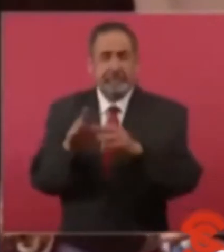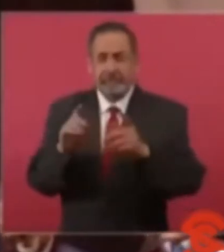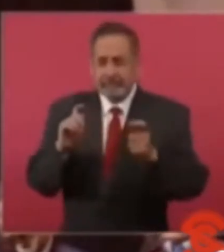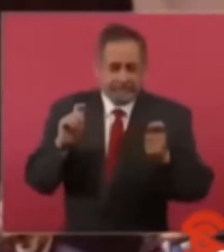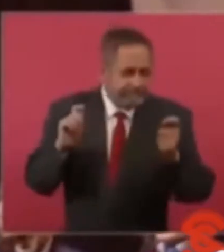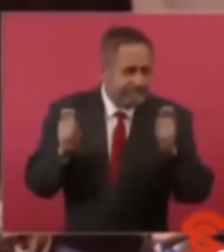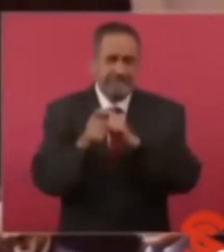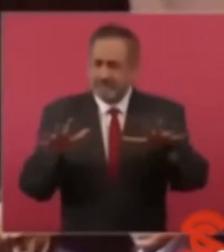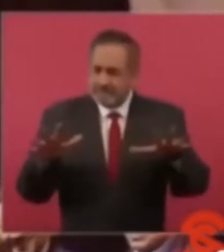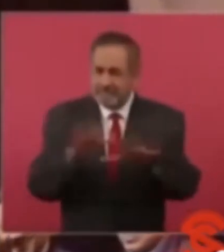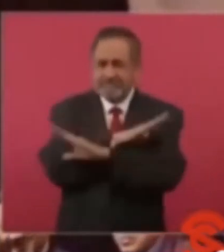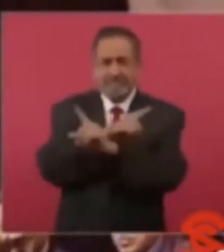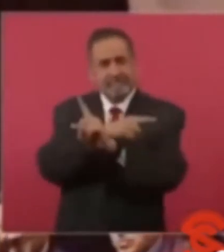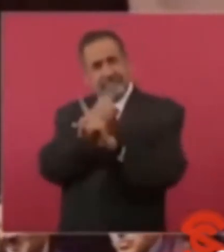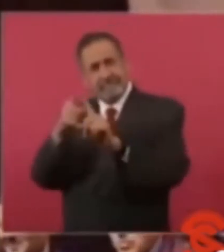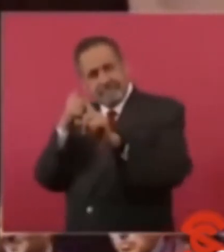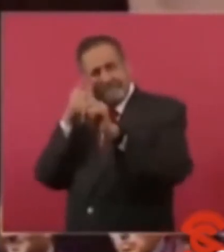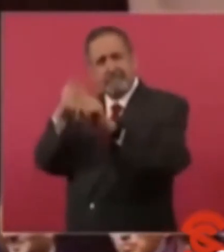una realidad